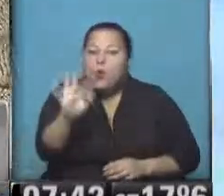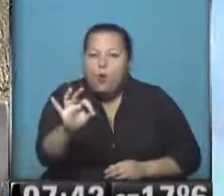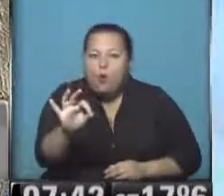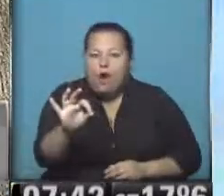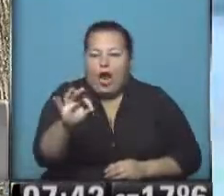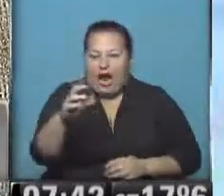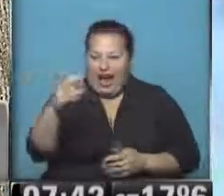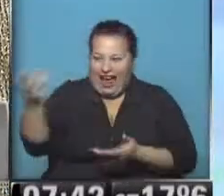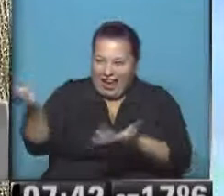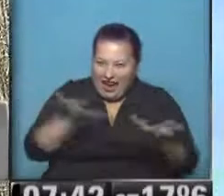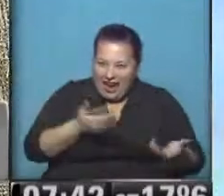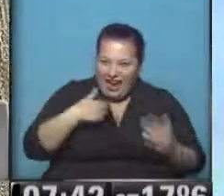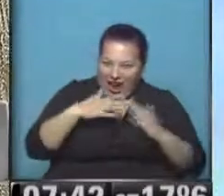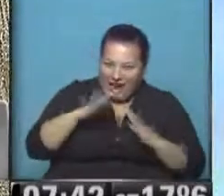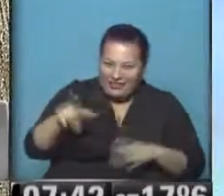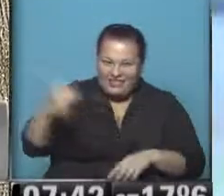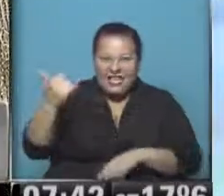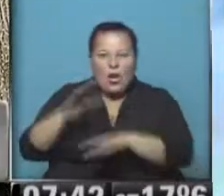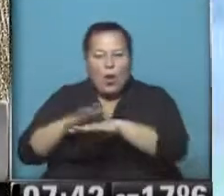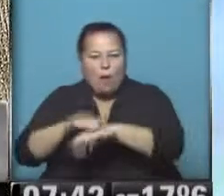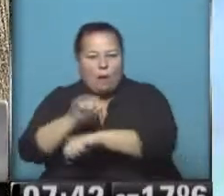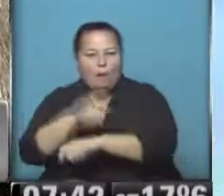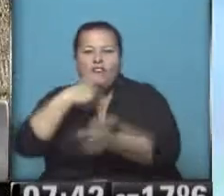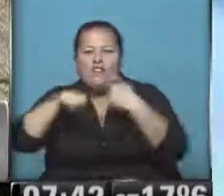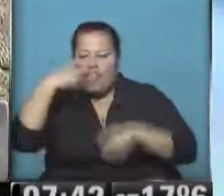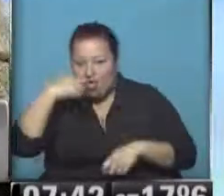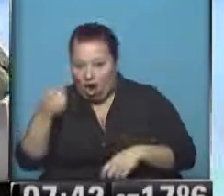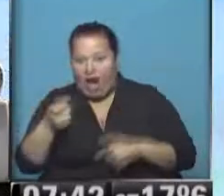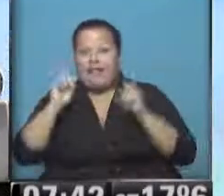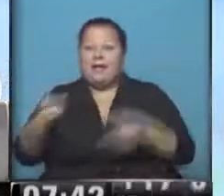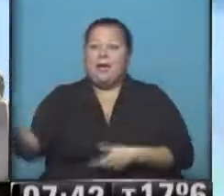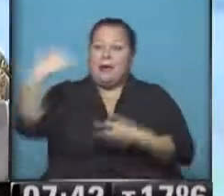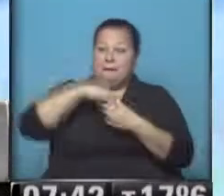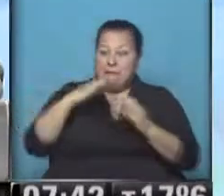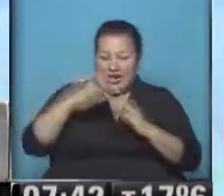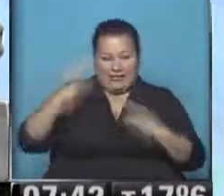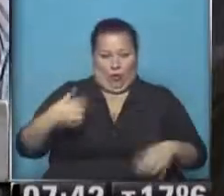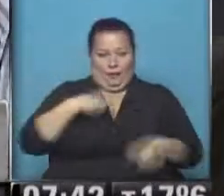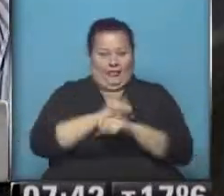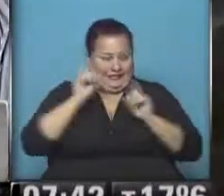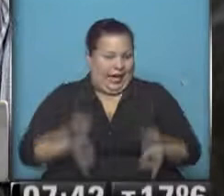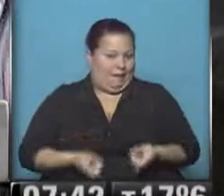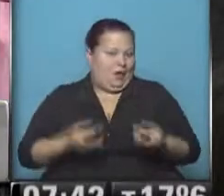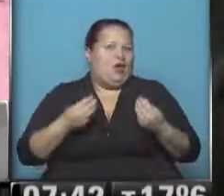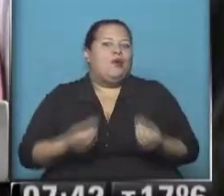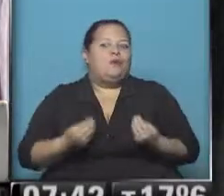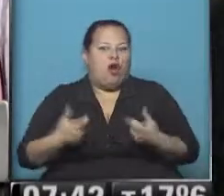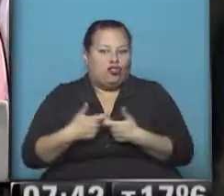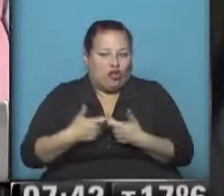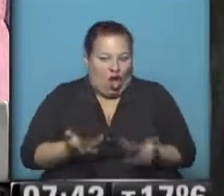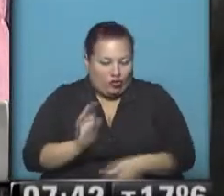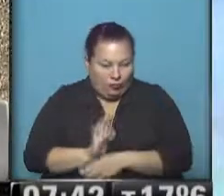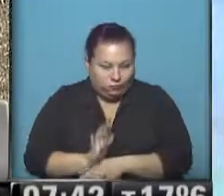jamás metería a alguien que está procesado por narcotráfico. Y además, si lo meto, seguro que me meten presa a mí también, porque por